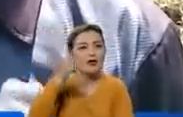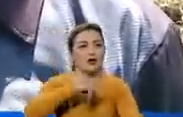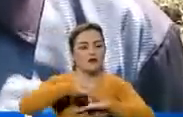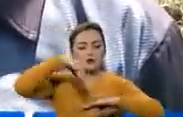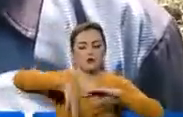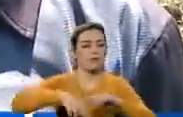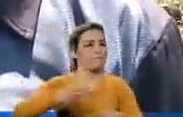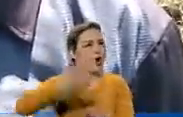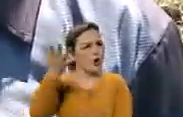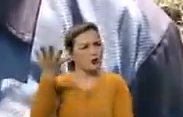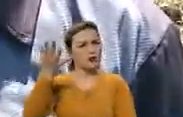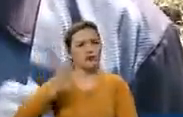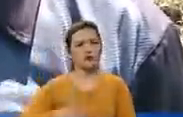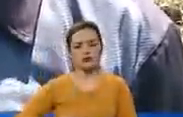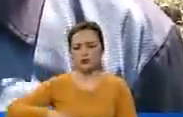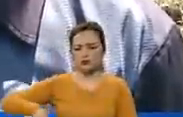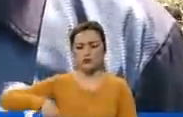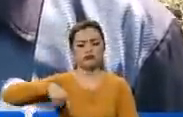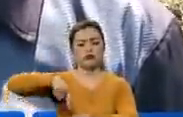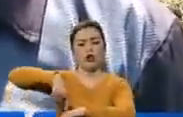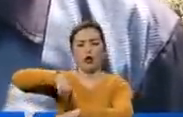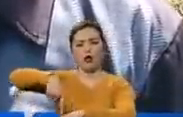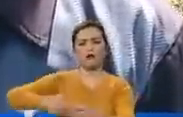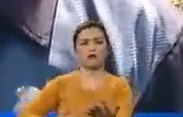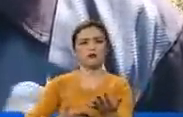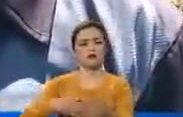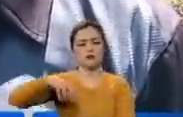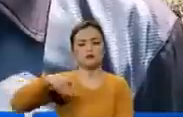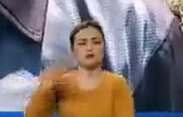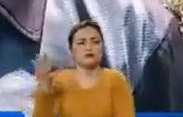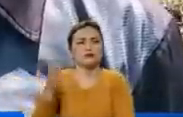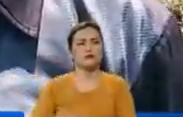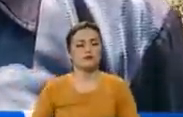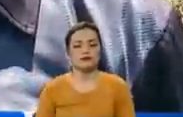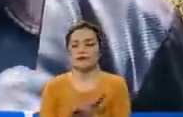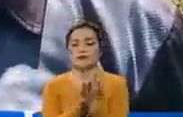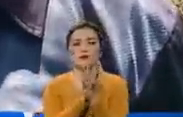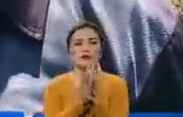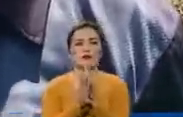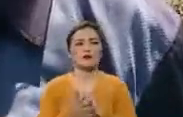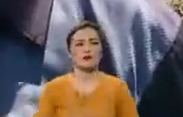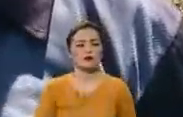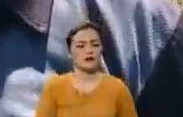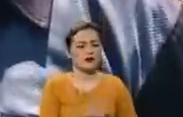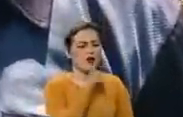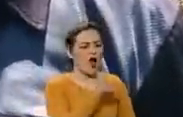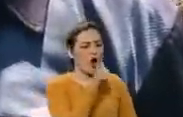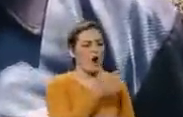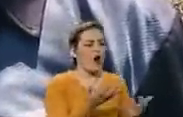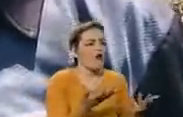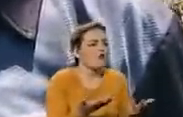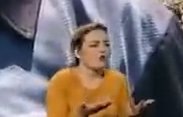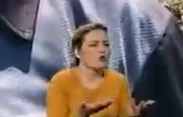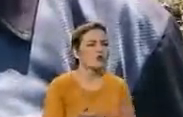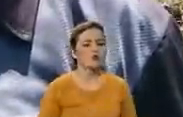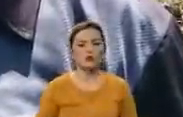lo más pronto. No tenemos el agua potable. O sea, no tenemos nada. ¿Para tener agua cómo hacen? Ahorita